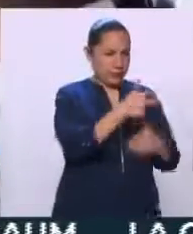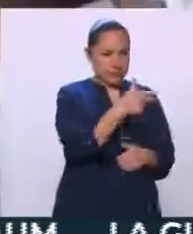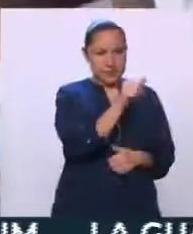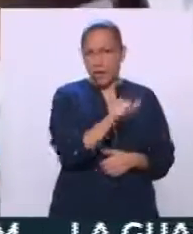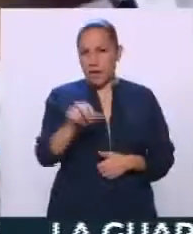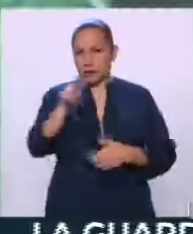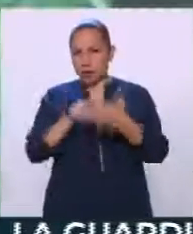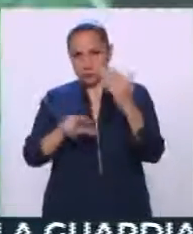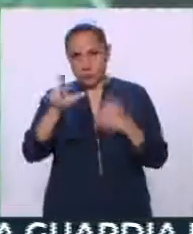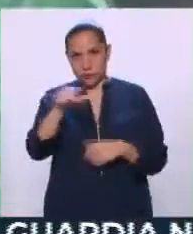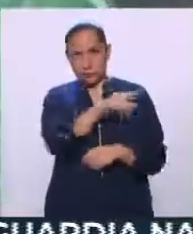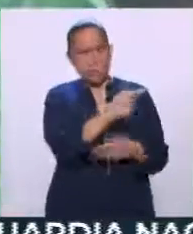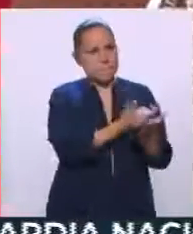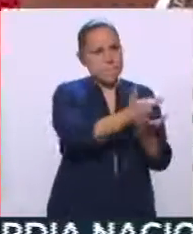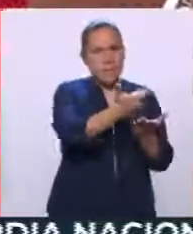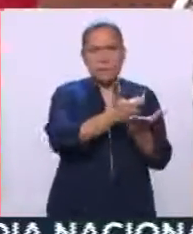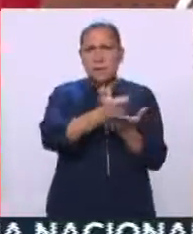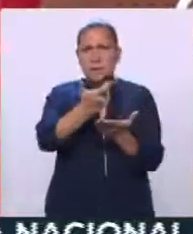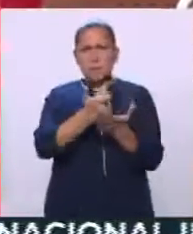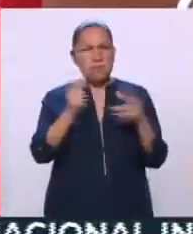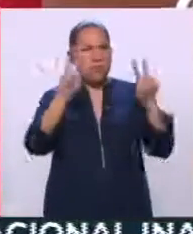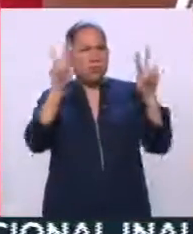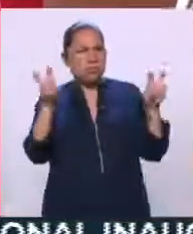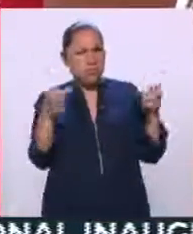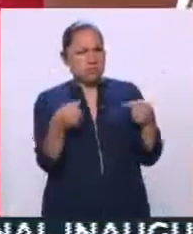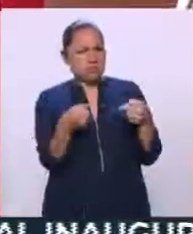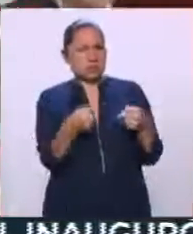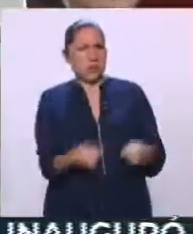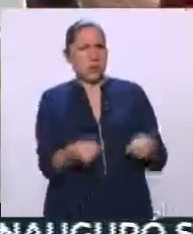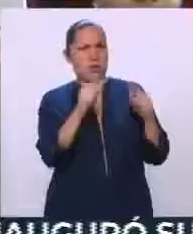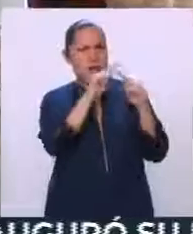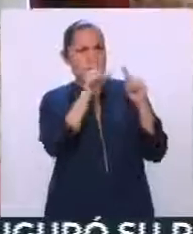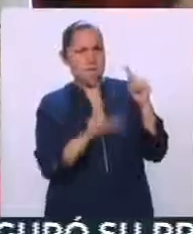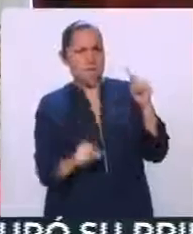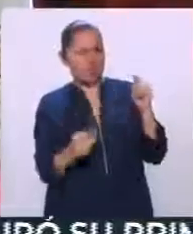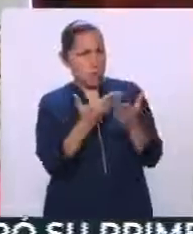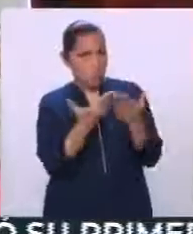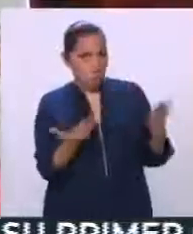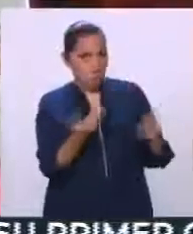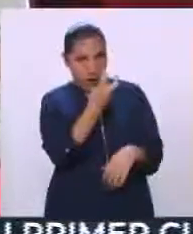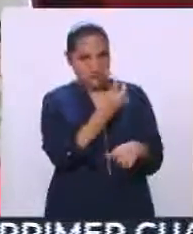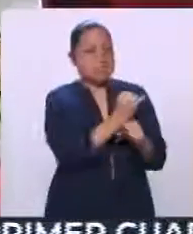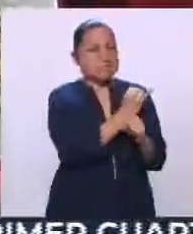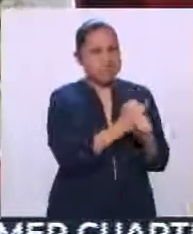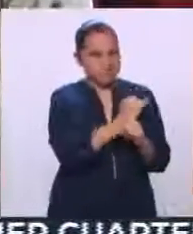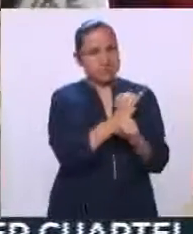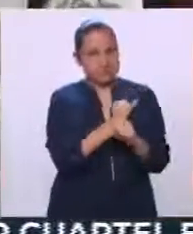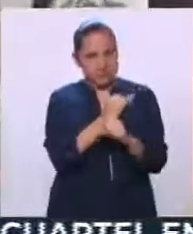gastos de seguridad nacional. Alberto Álvarez Santana, Informe Capital.